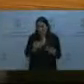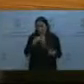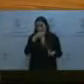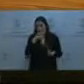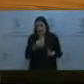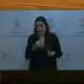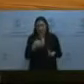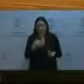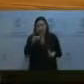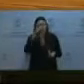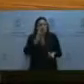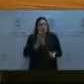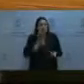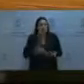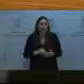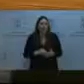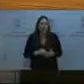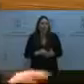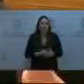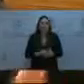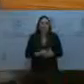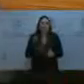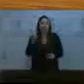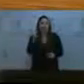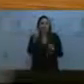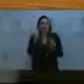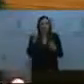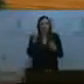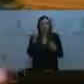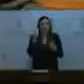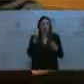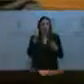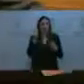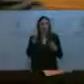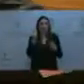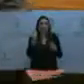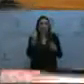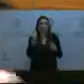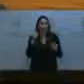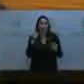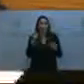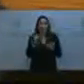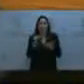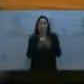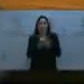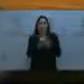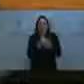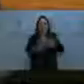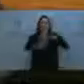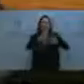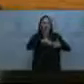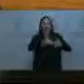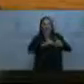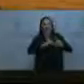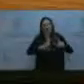Yo no sé si consideran excepcional dar vía libre a todo tipo de pruebas, no ya a un campeonato de España, que